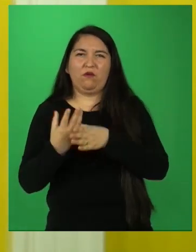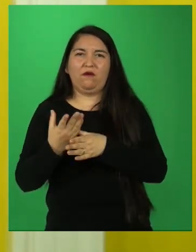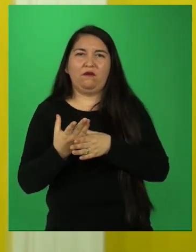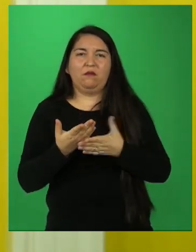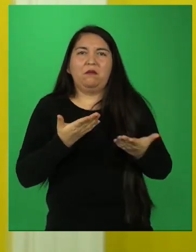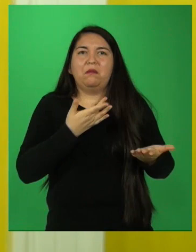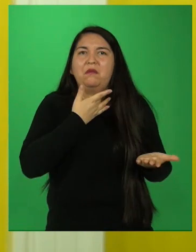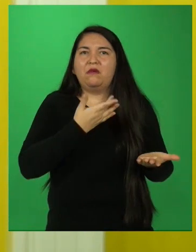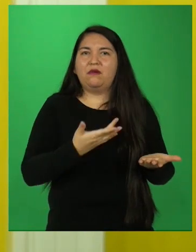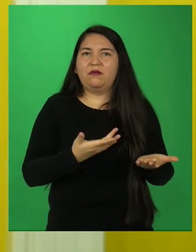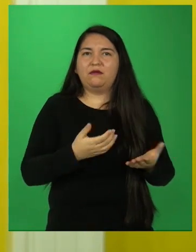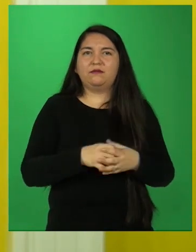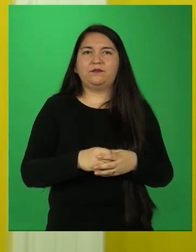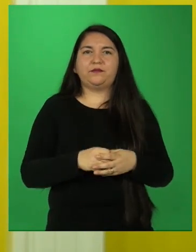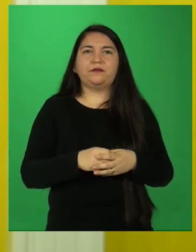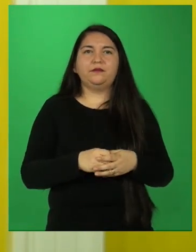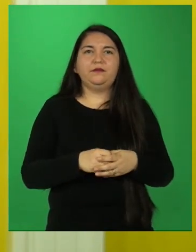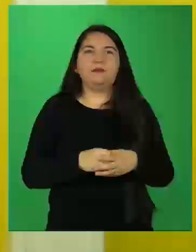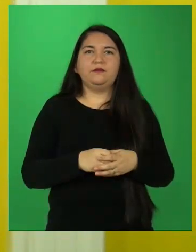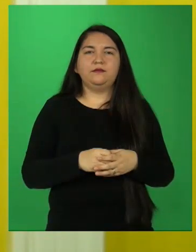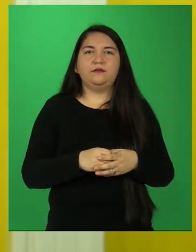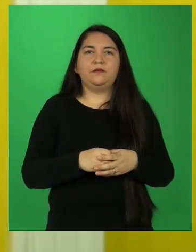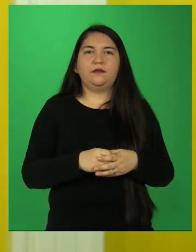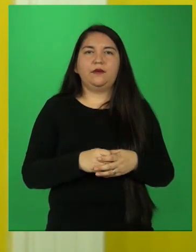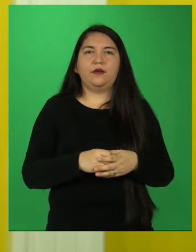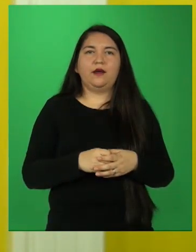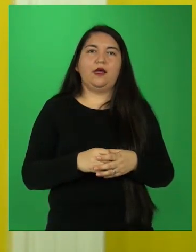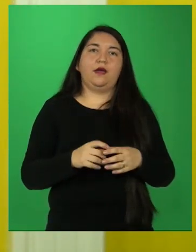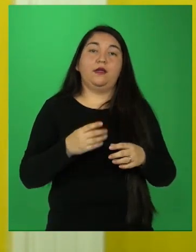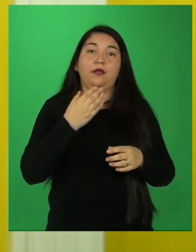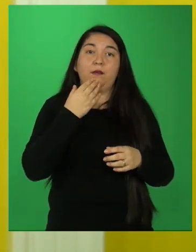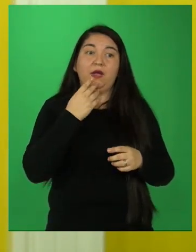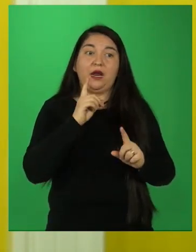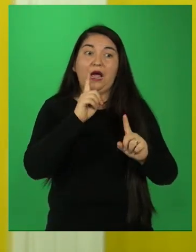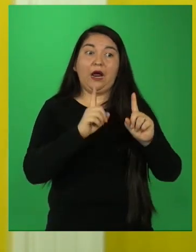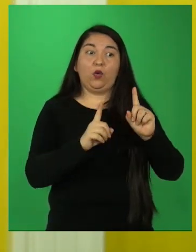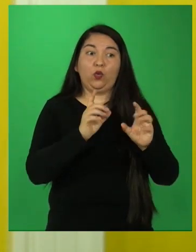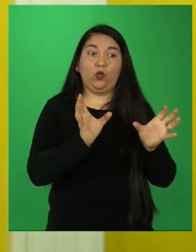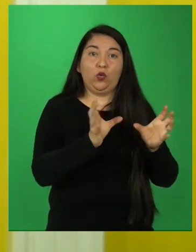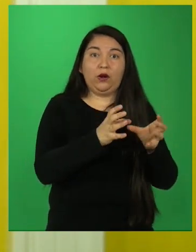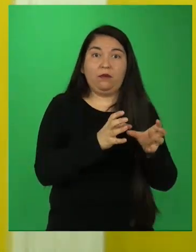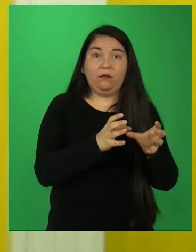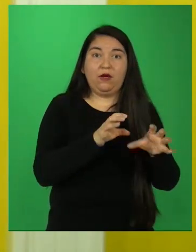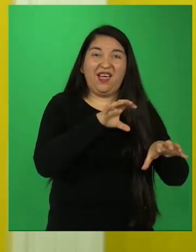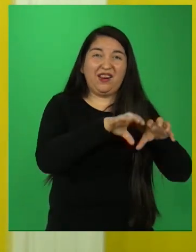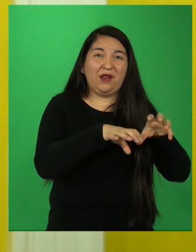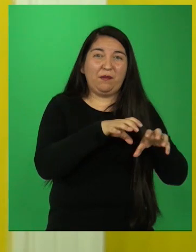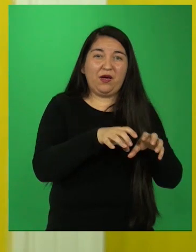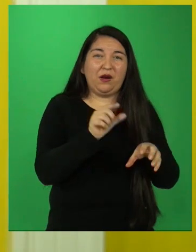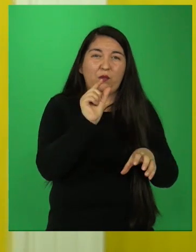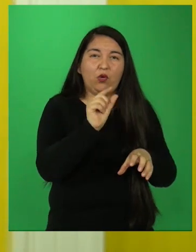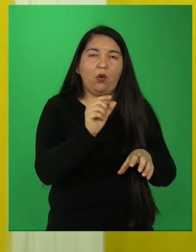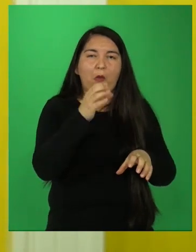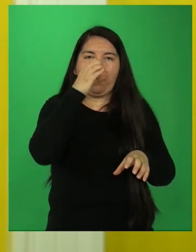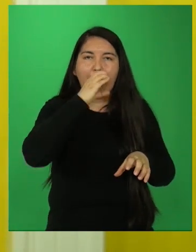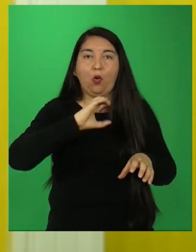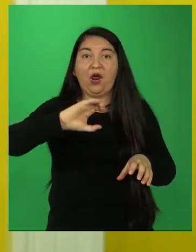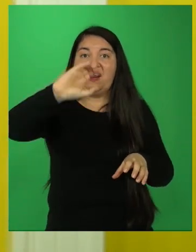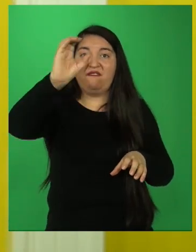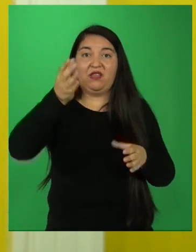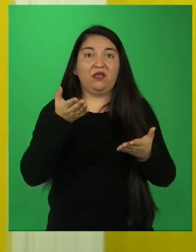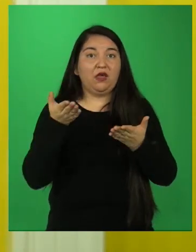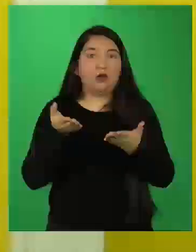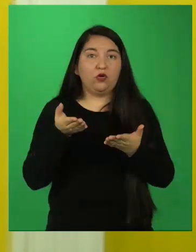bacterias? Y por otro lado tenemos organismos que se reproducen muy poco, por ejemplo los elefantes. Hay muy poca variedad.